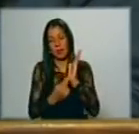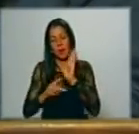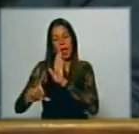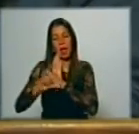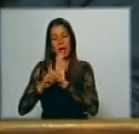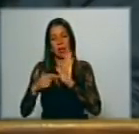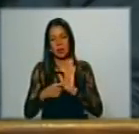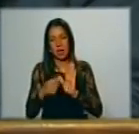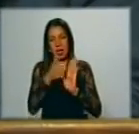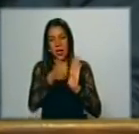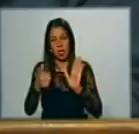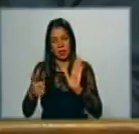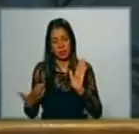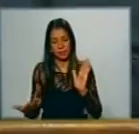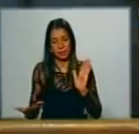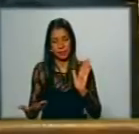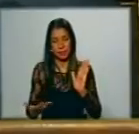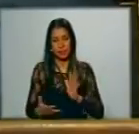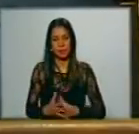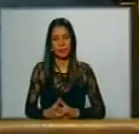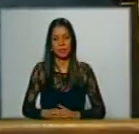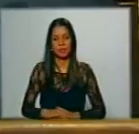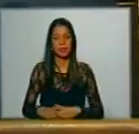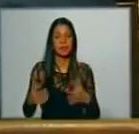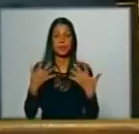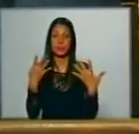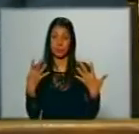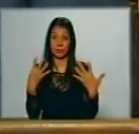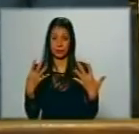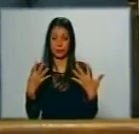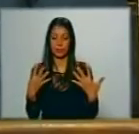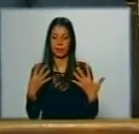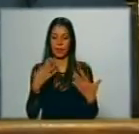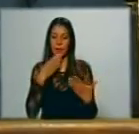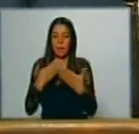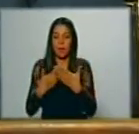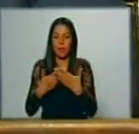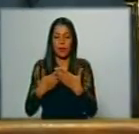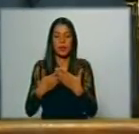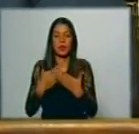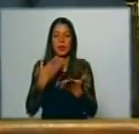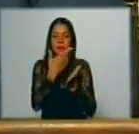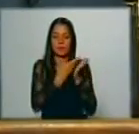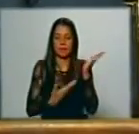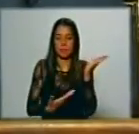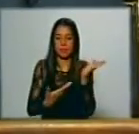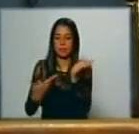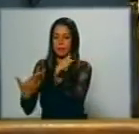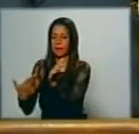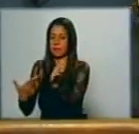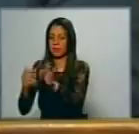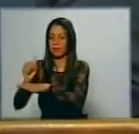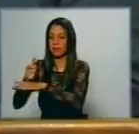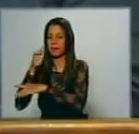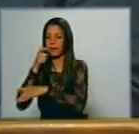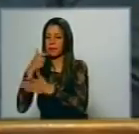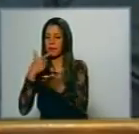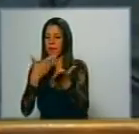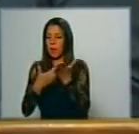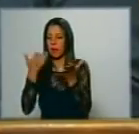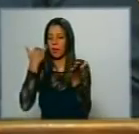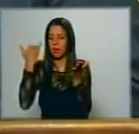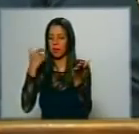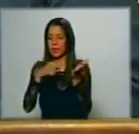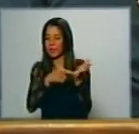reglamentarias pertinentes. 9. Proponer ante el órgano rector la propuesta